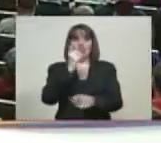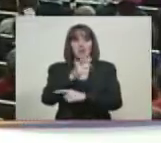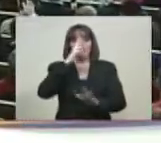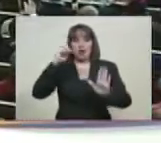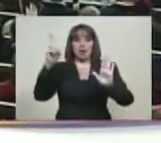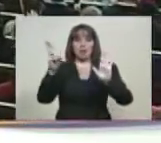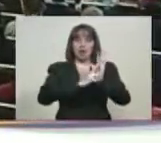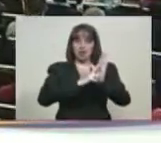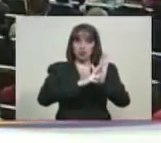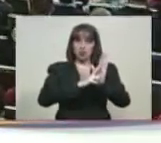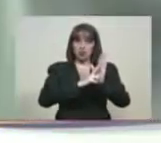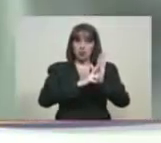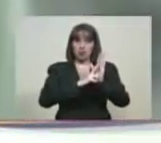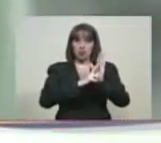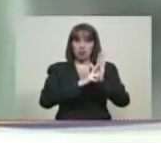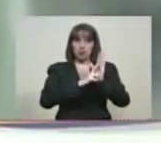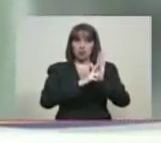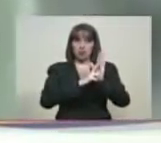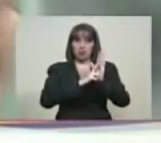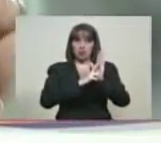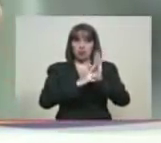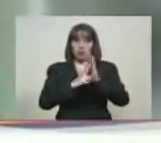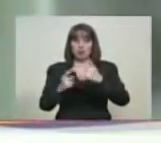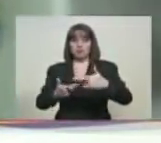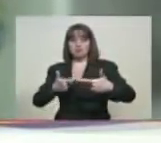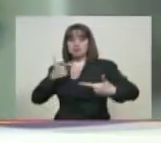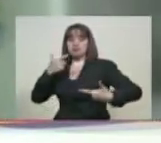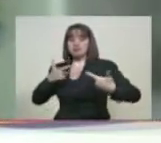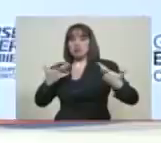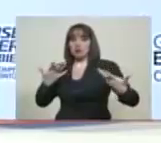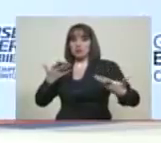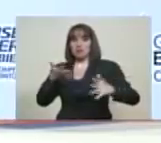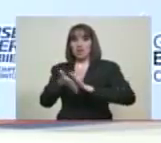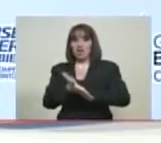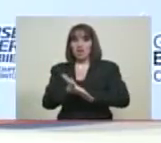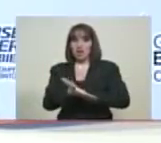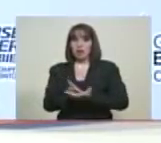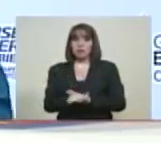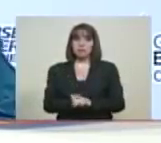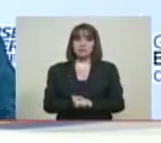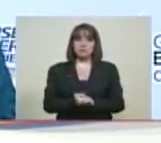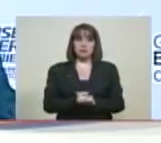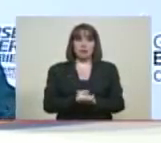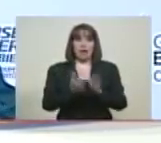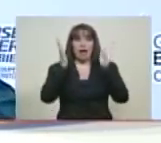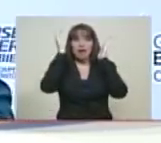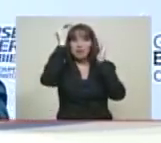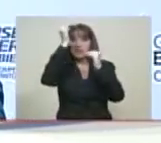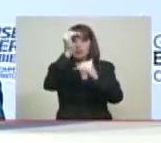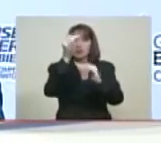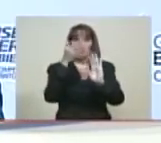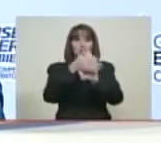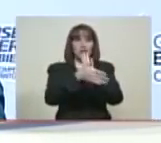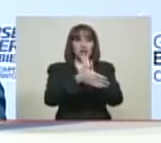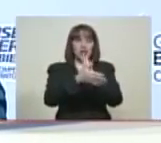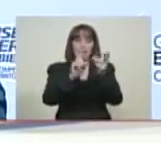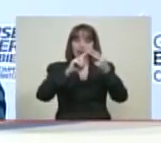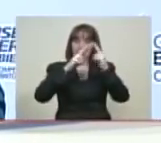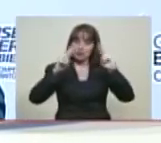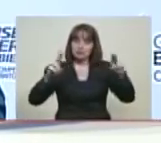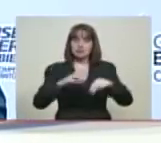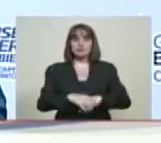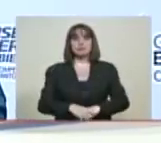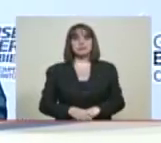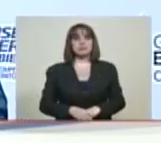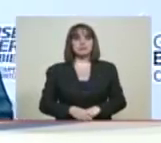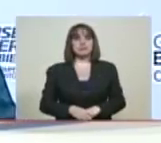de lo bajo del enfrentamiento estéril concentrémonos en eso pido por la paz